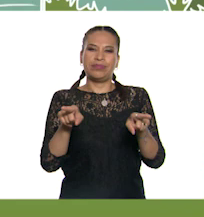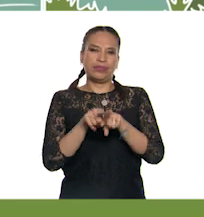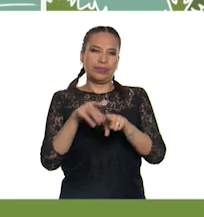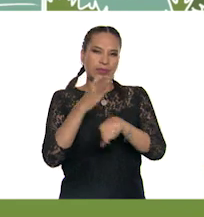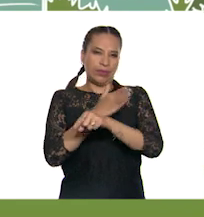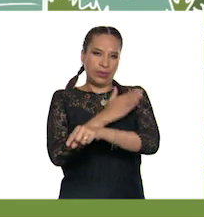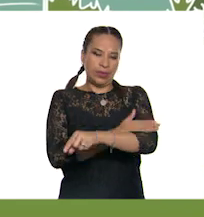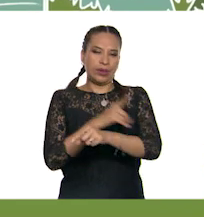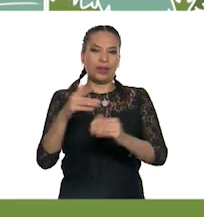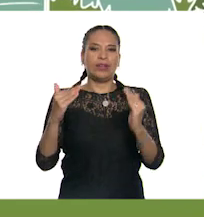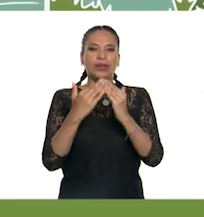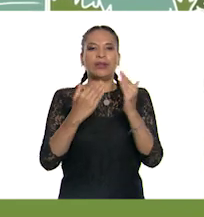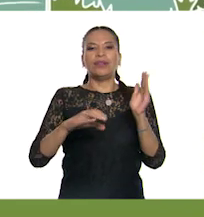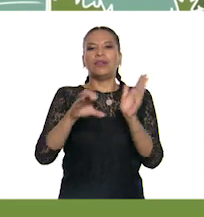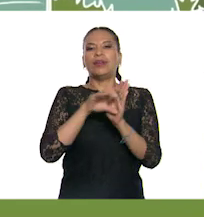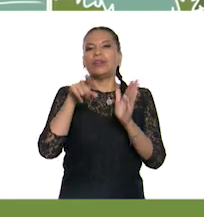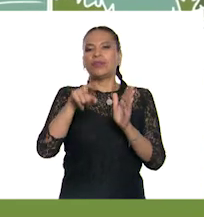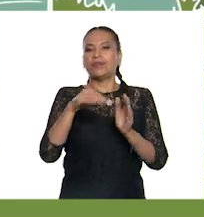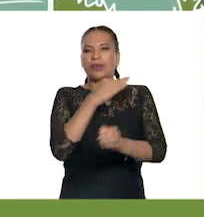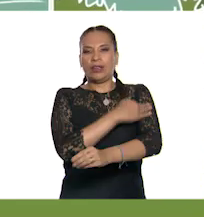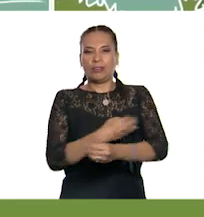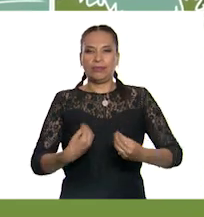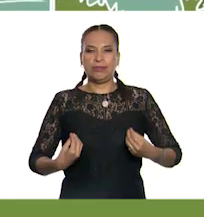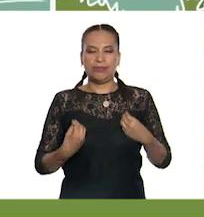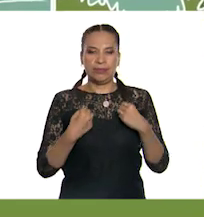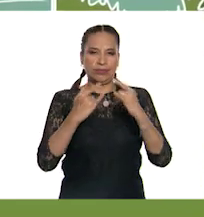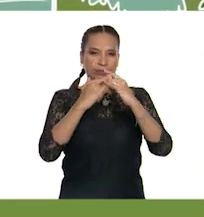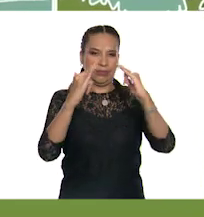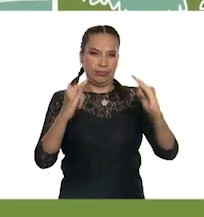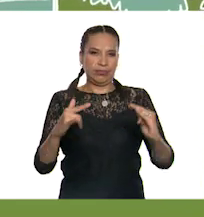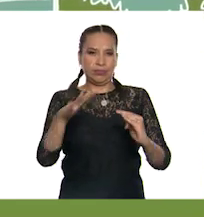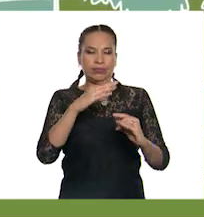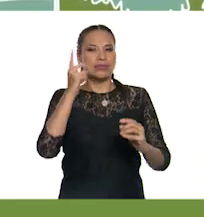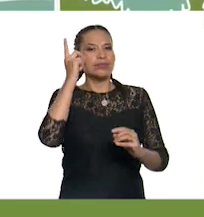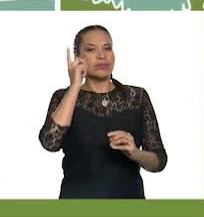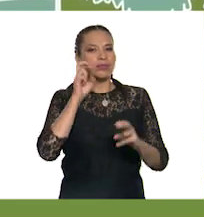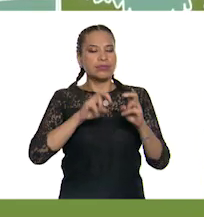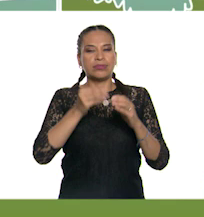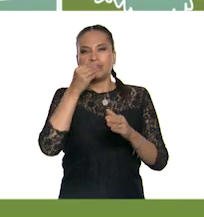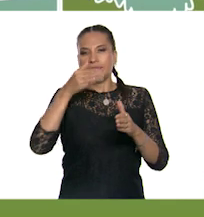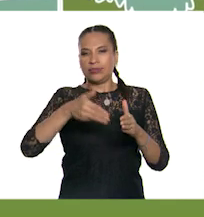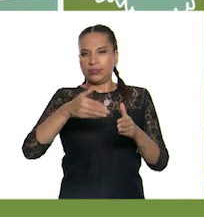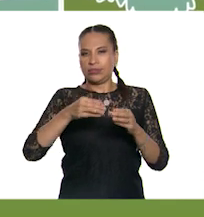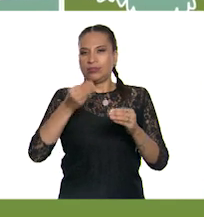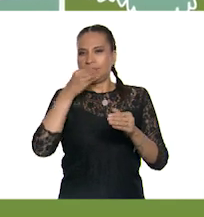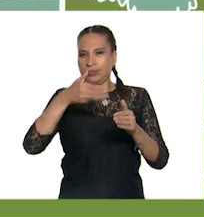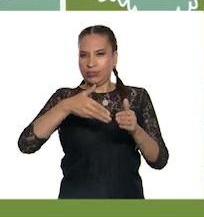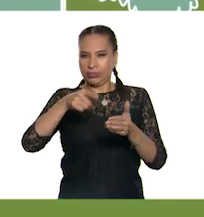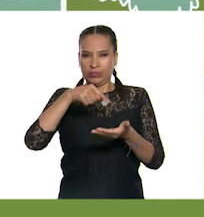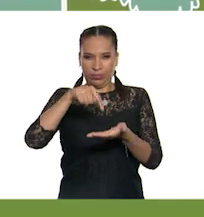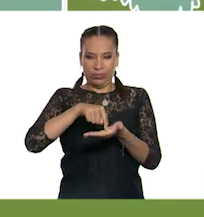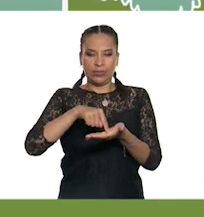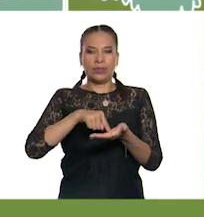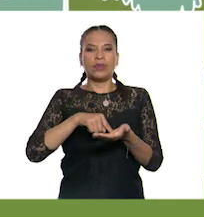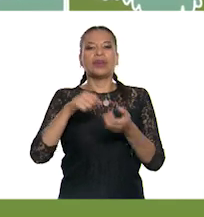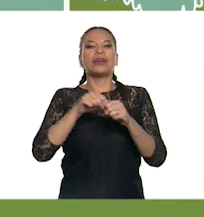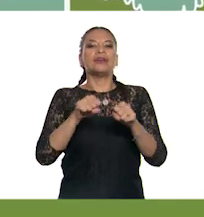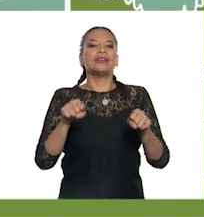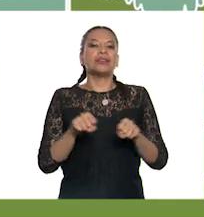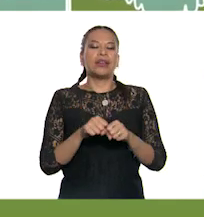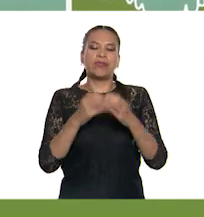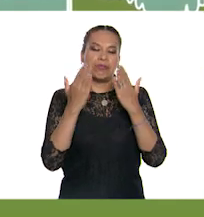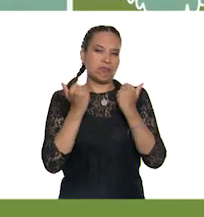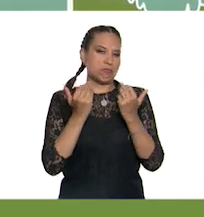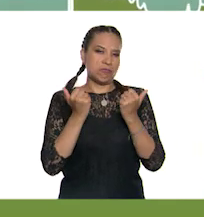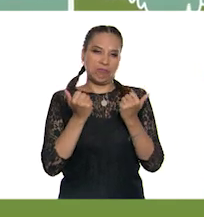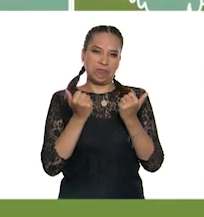Esto formaba la habitación de la familia. Aquel jacal servía de dormitorio, de comedor y de cocina. En cuanto a la sala, estaba